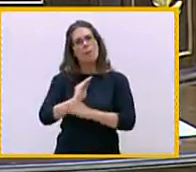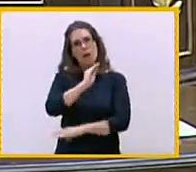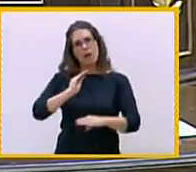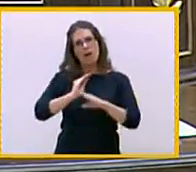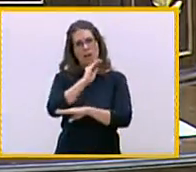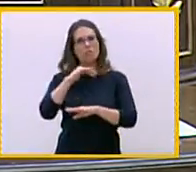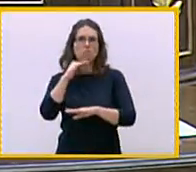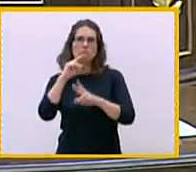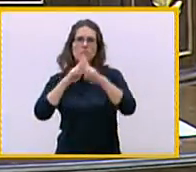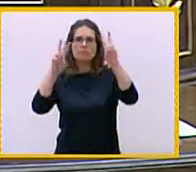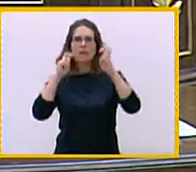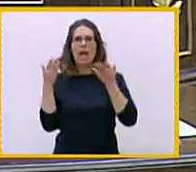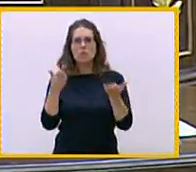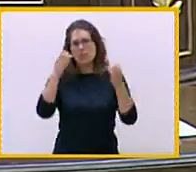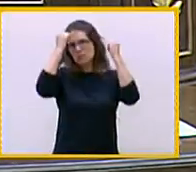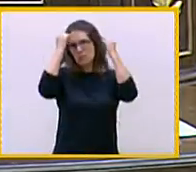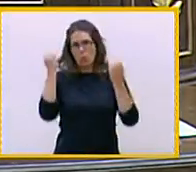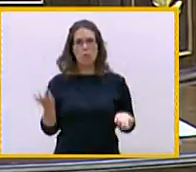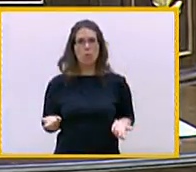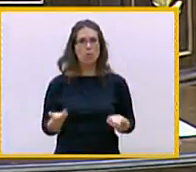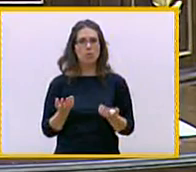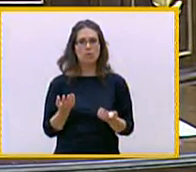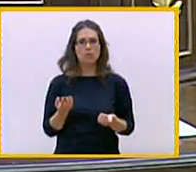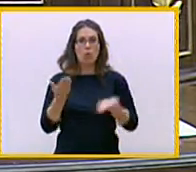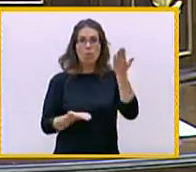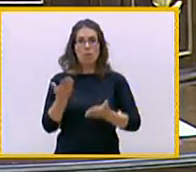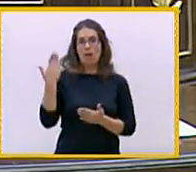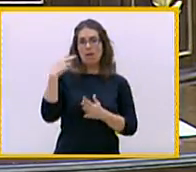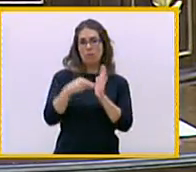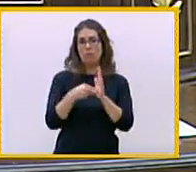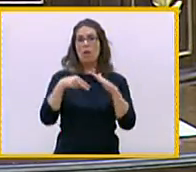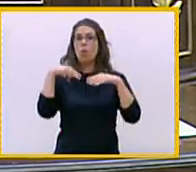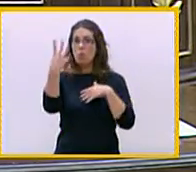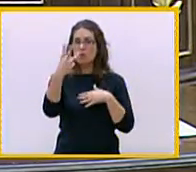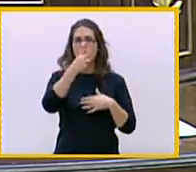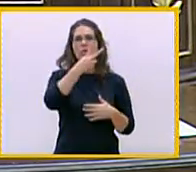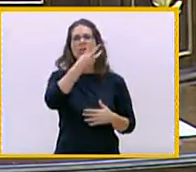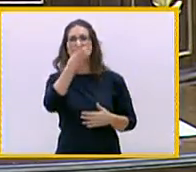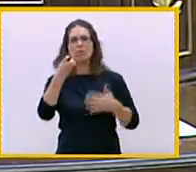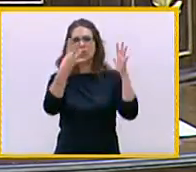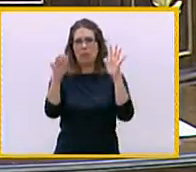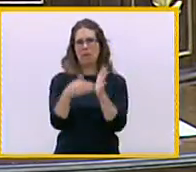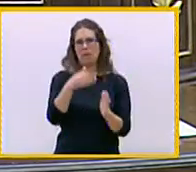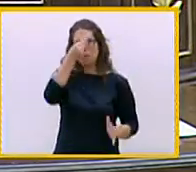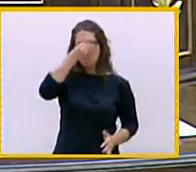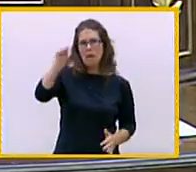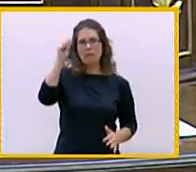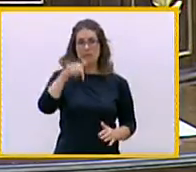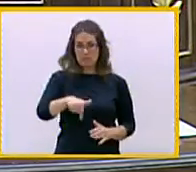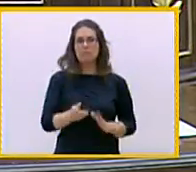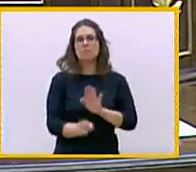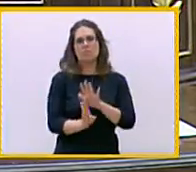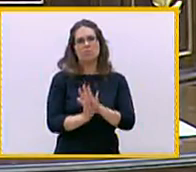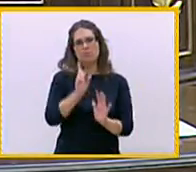estudio, 390.000 más que en 2004. Esta tendencia se mantendrá en el próximo curso, con